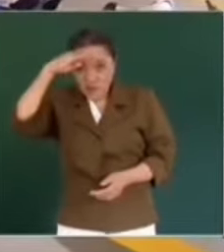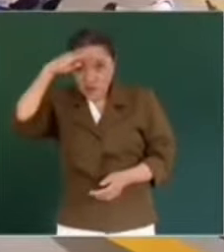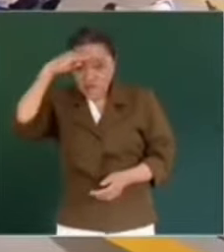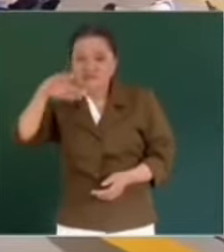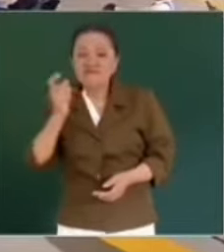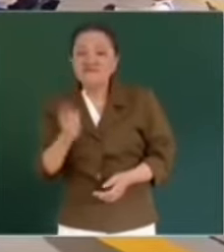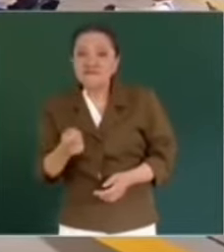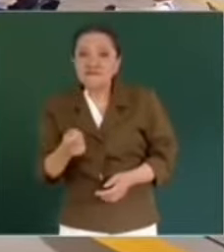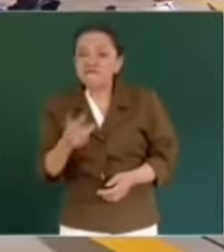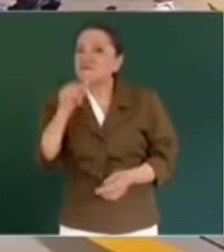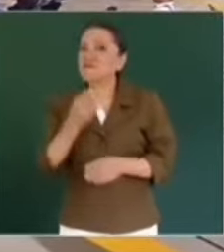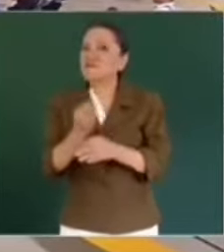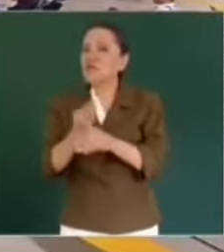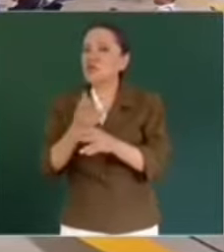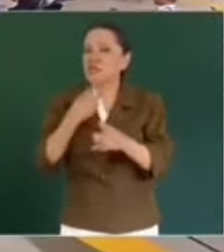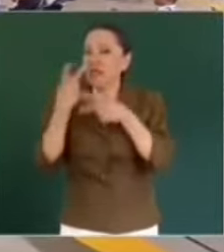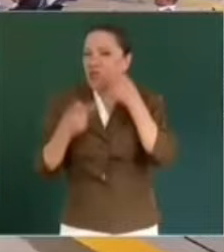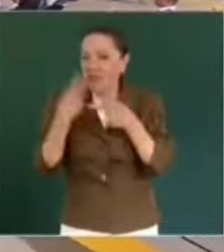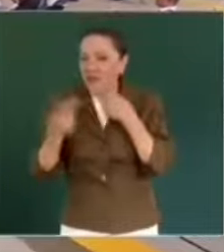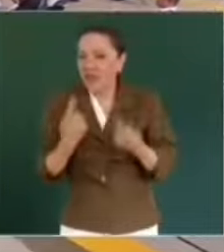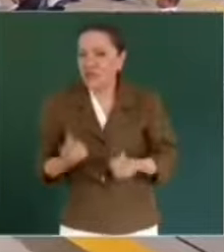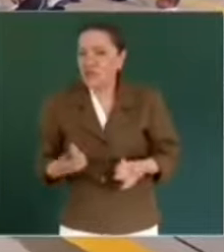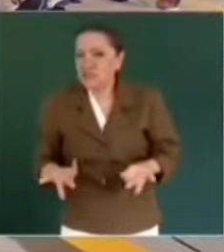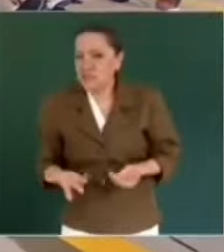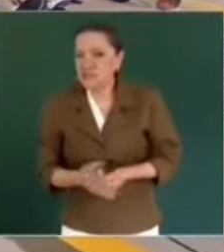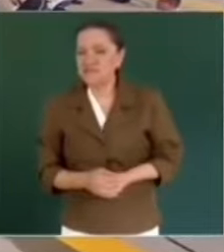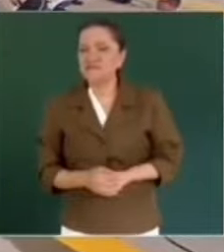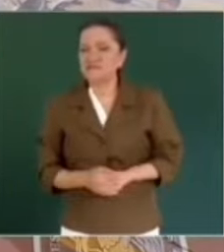Estamos hablando de